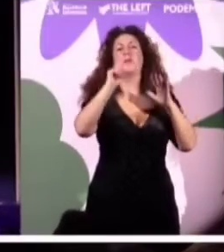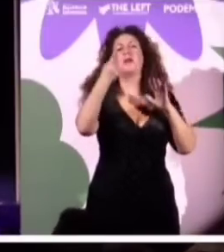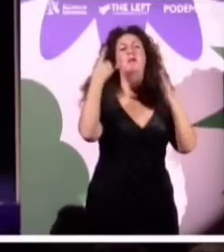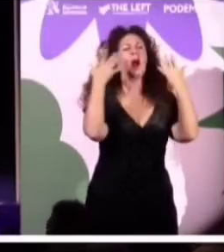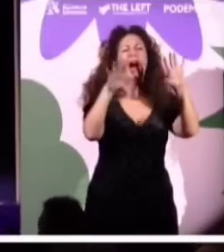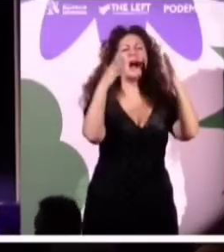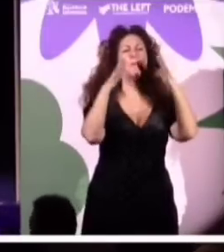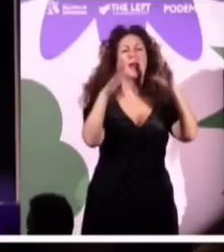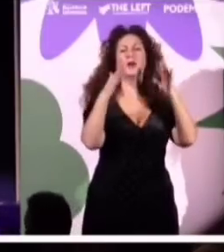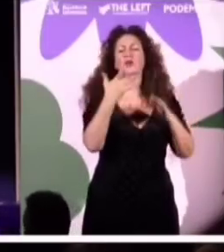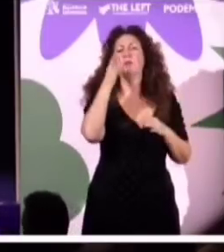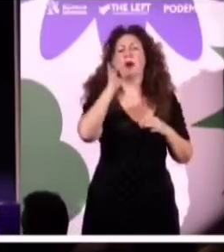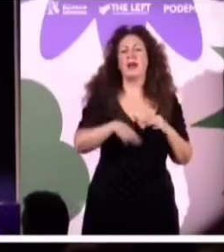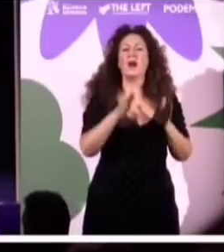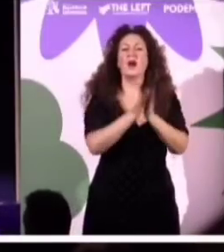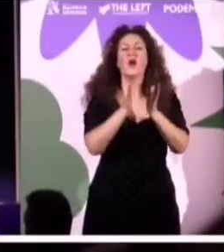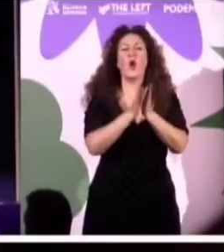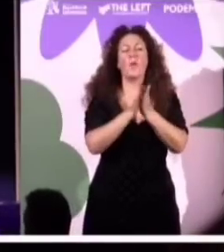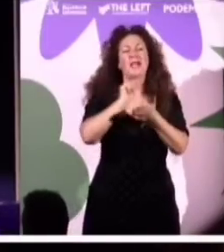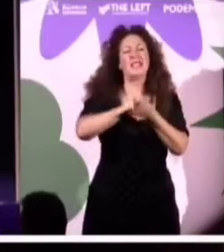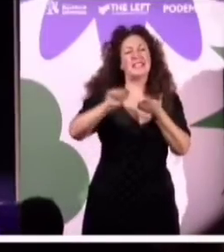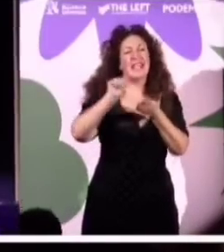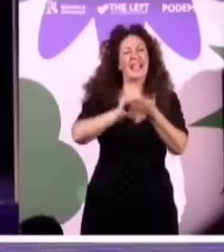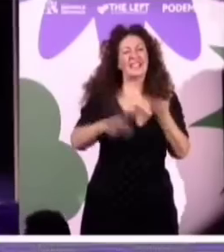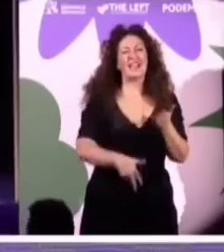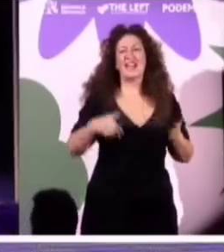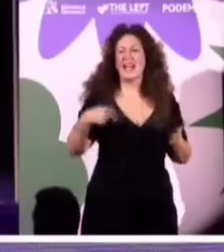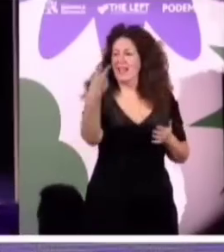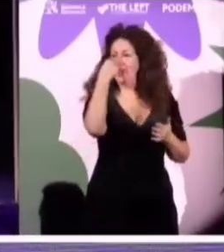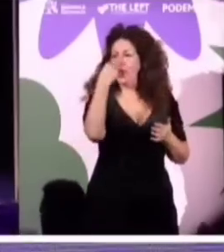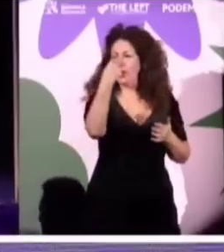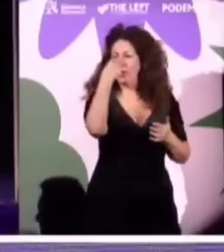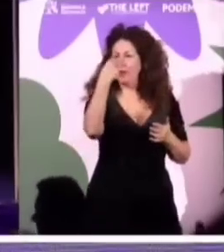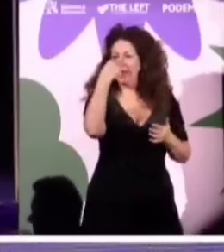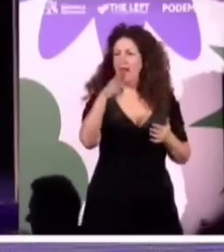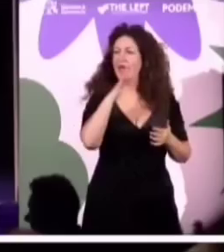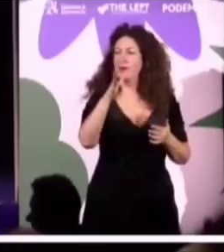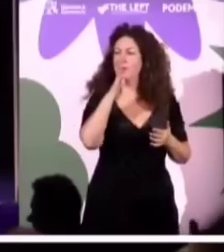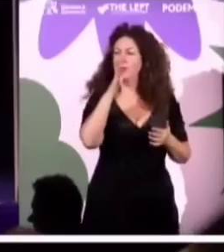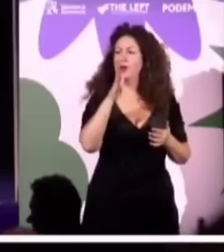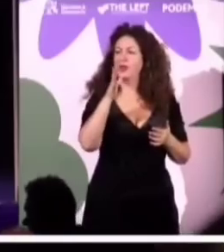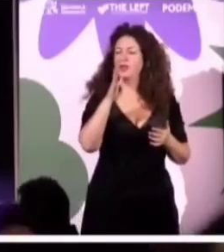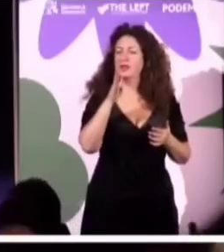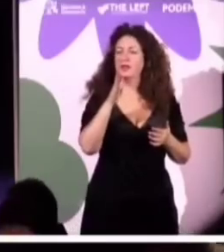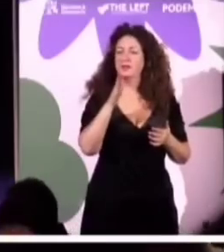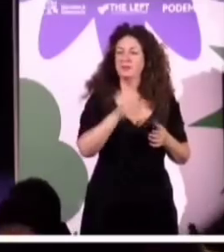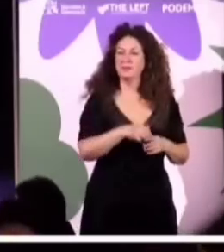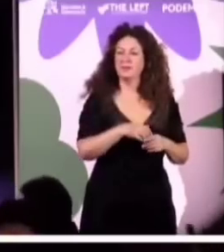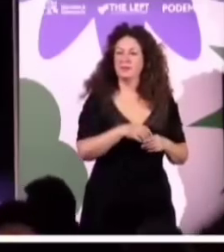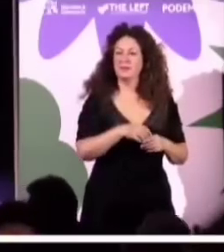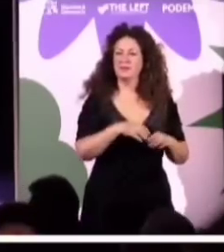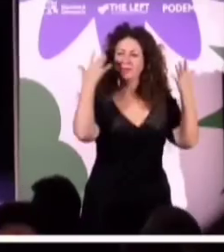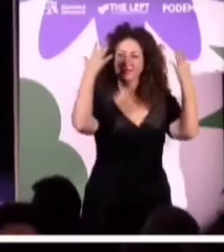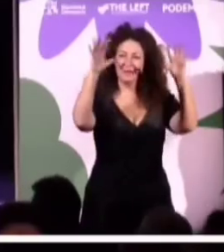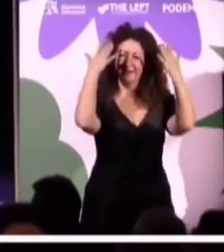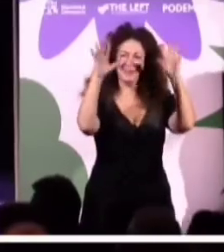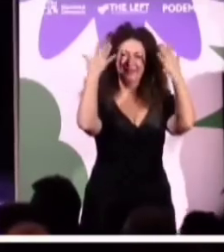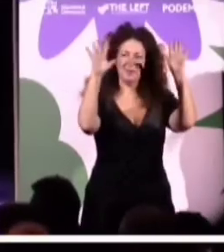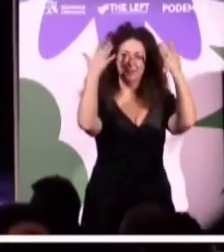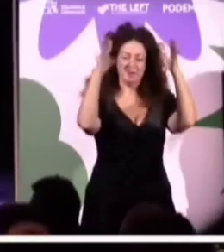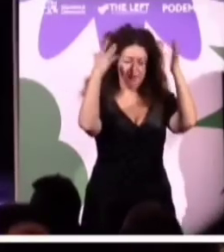cerrado para nuestra compañera secretaria general, Jone Belarra, por estar al frente de este proyecto.